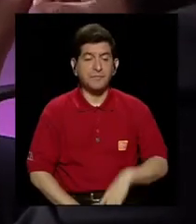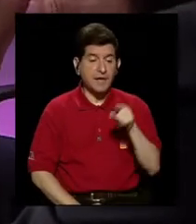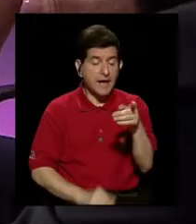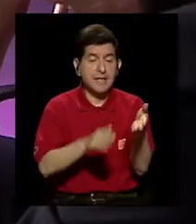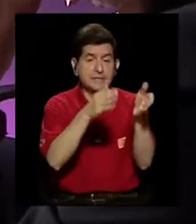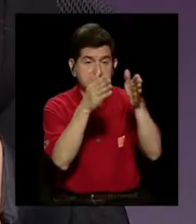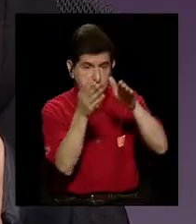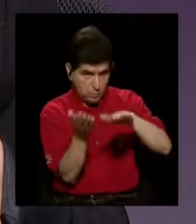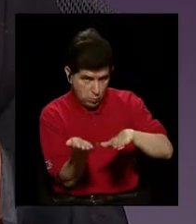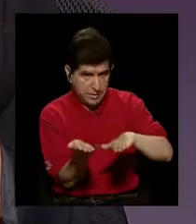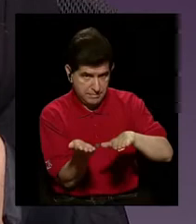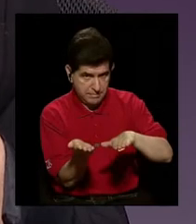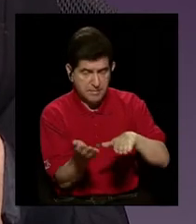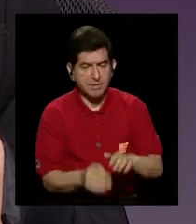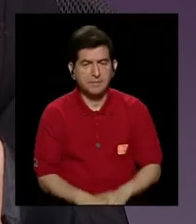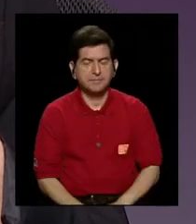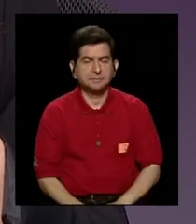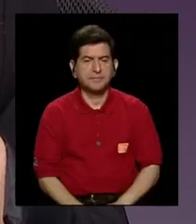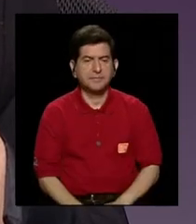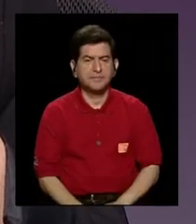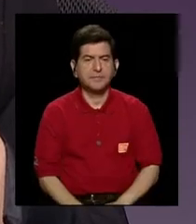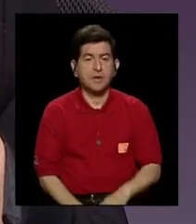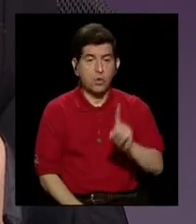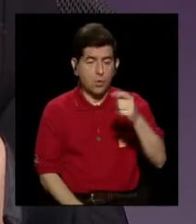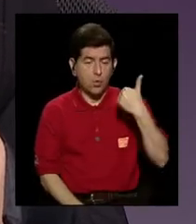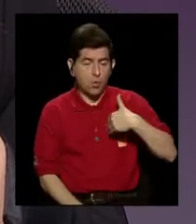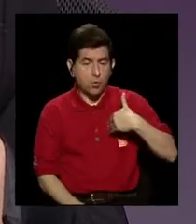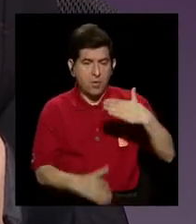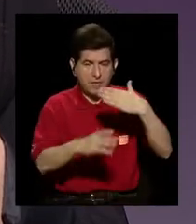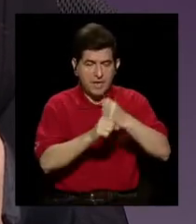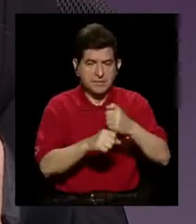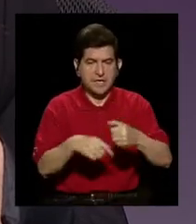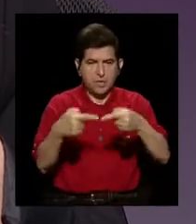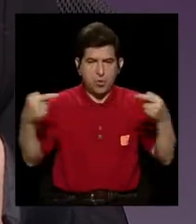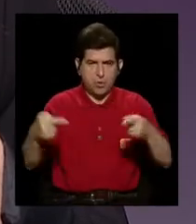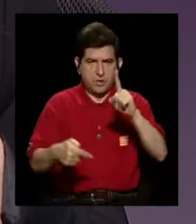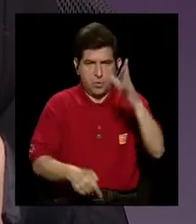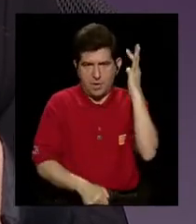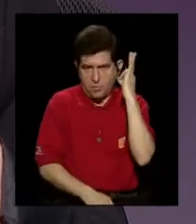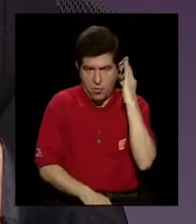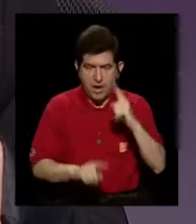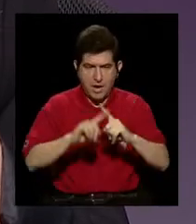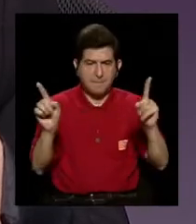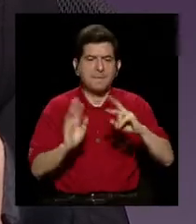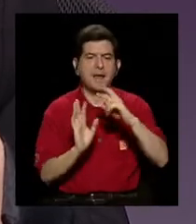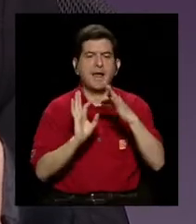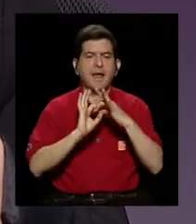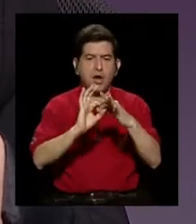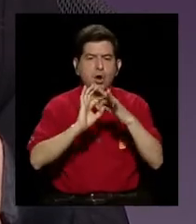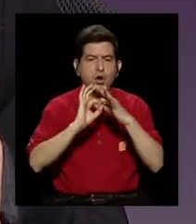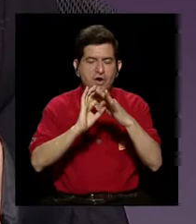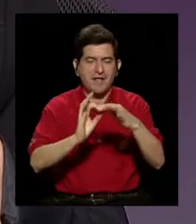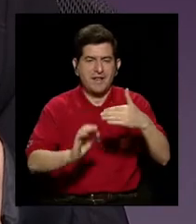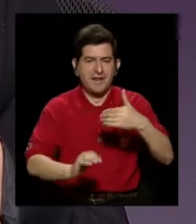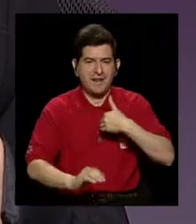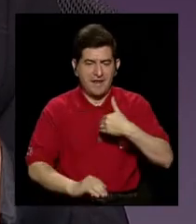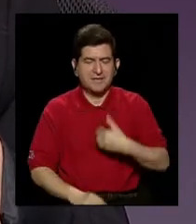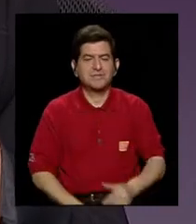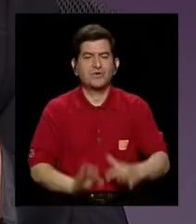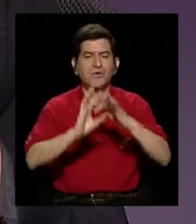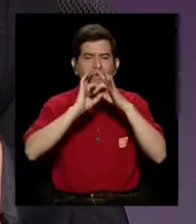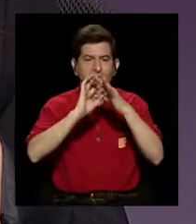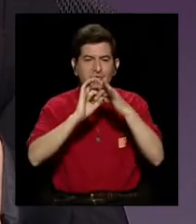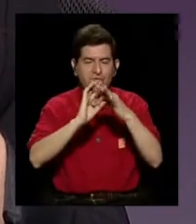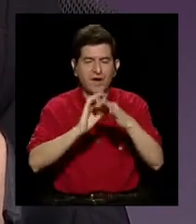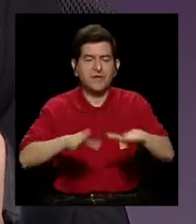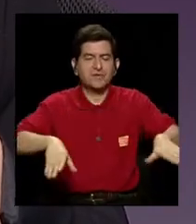básicamente es esa muerte que le propicia el hombre a una mujer, pero que la relación que